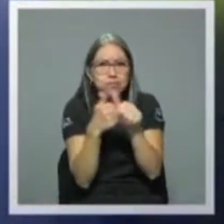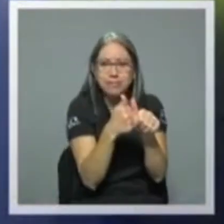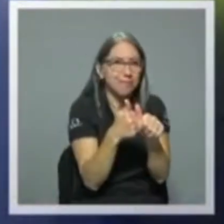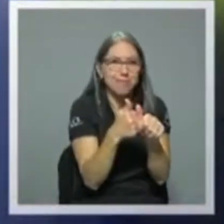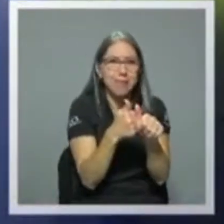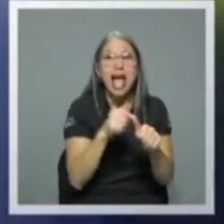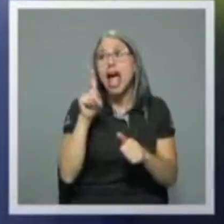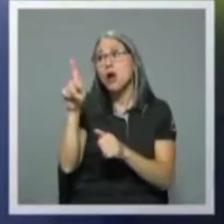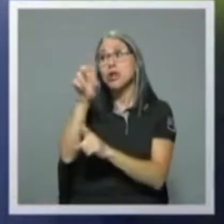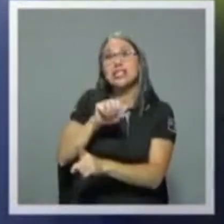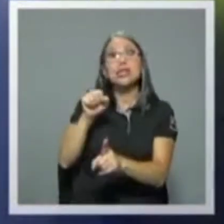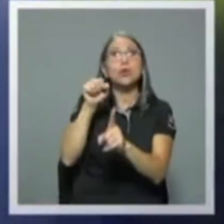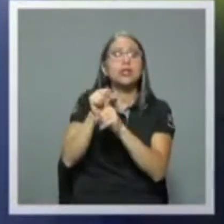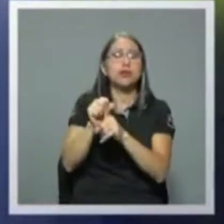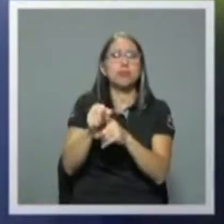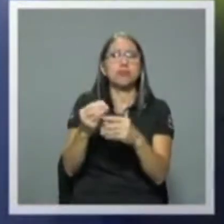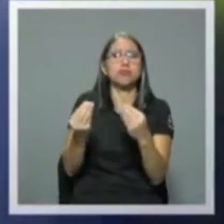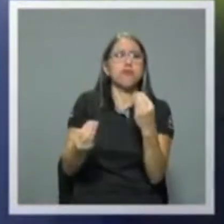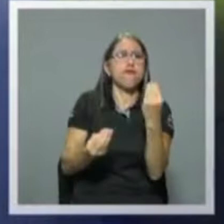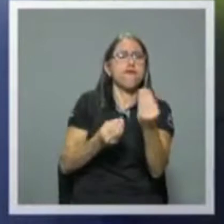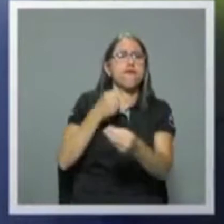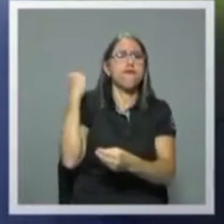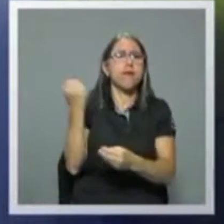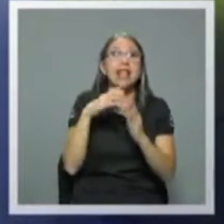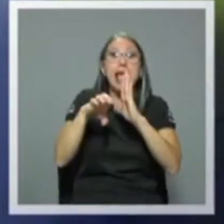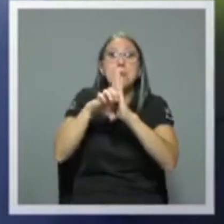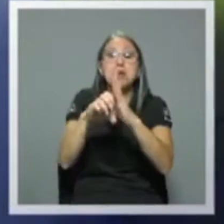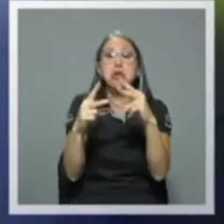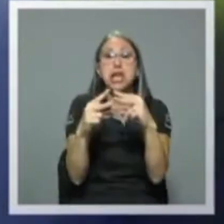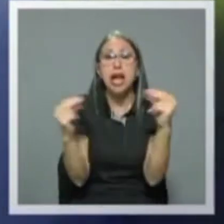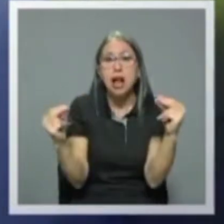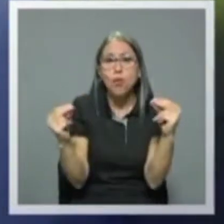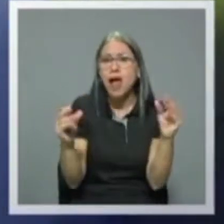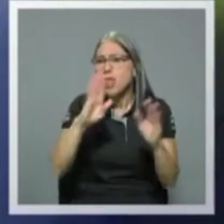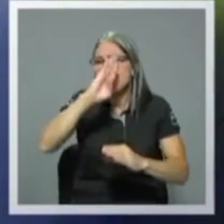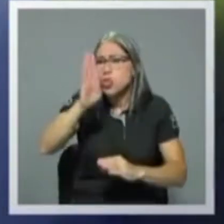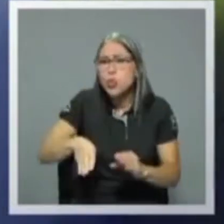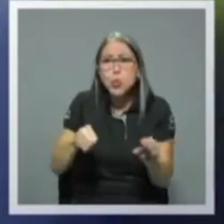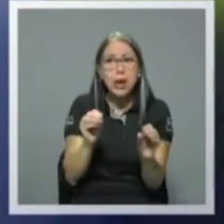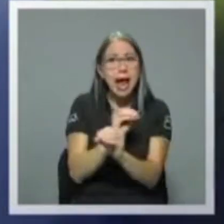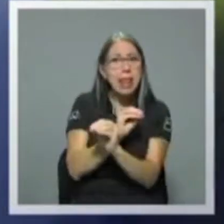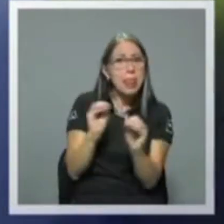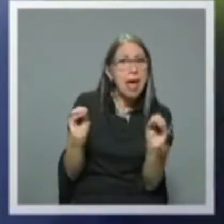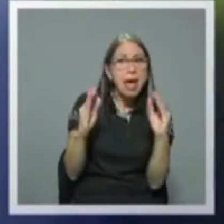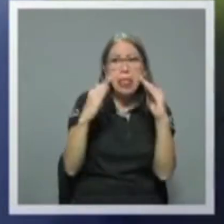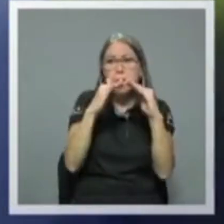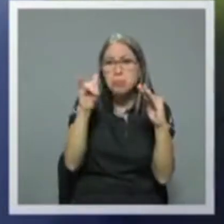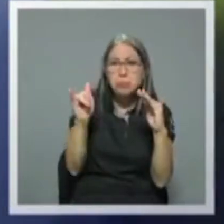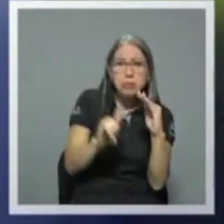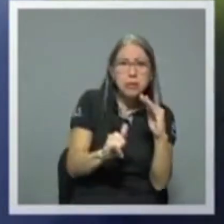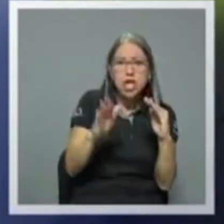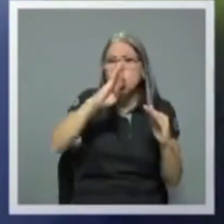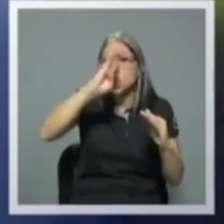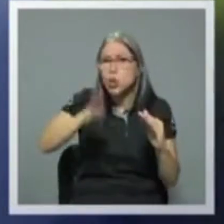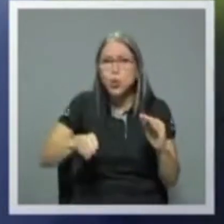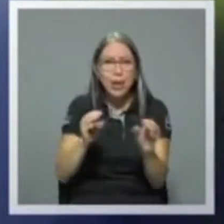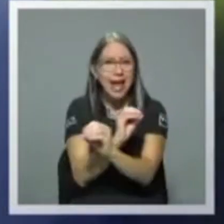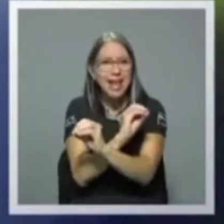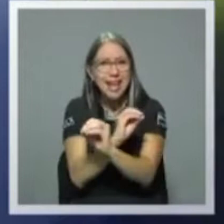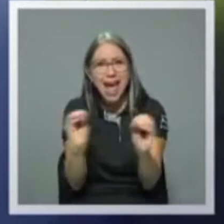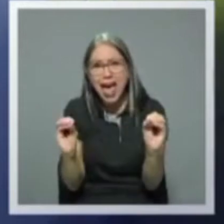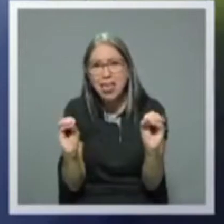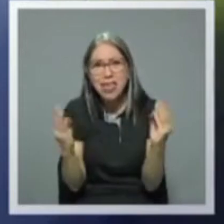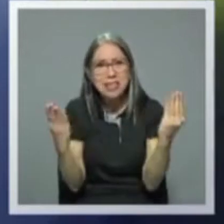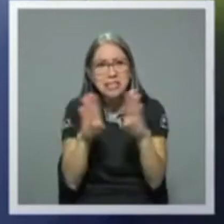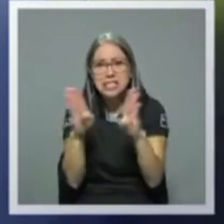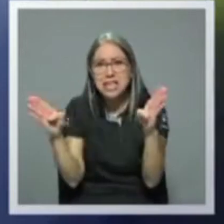que nunca hizo ningún aislamiento, nunca tomó ninguna medida de cierre. Y después uno se puede ir a un extremo como